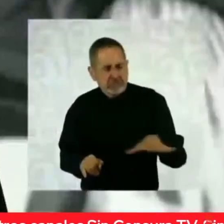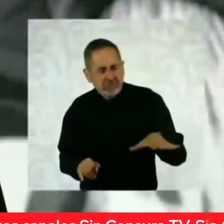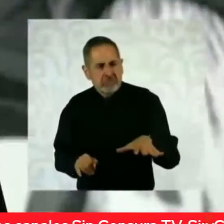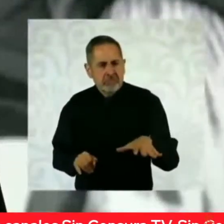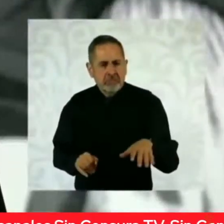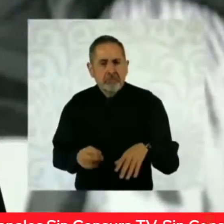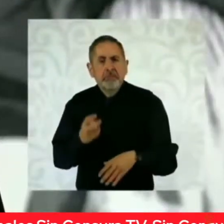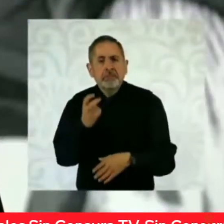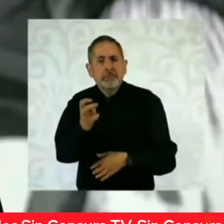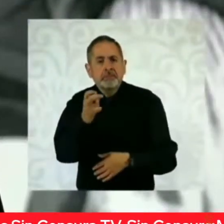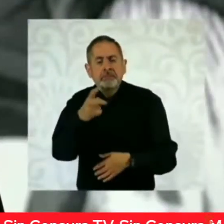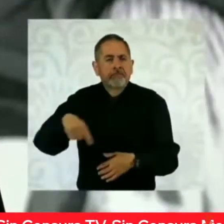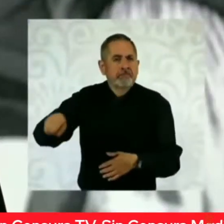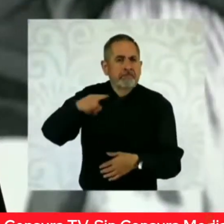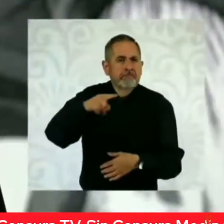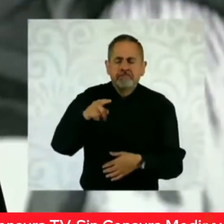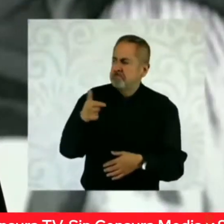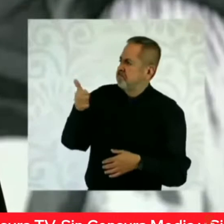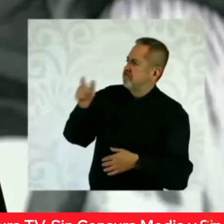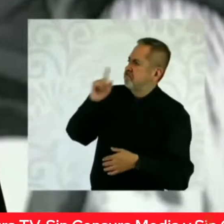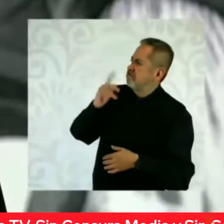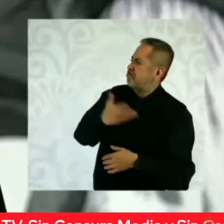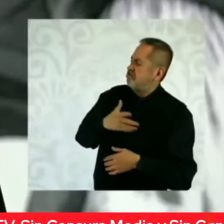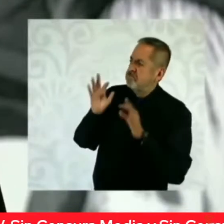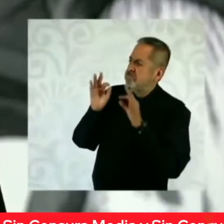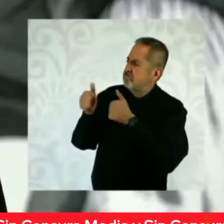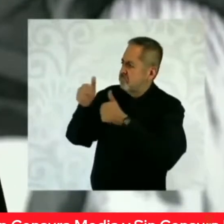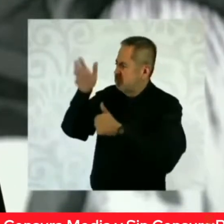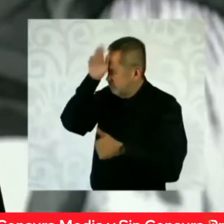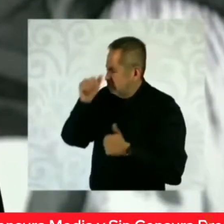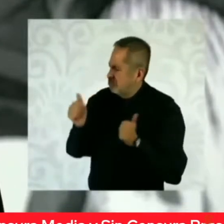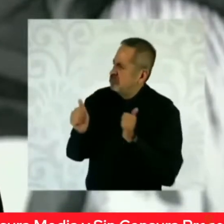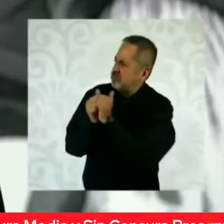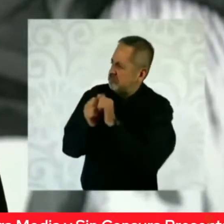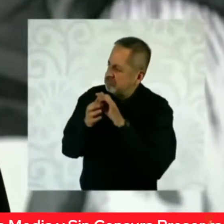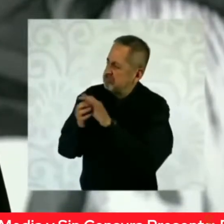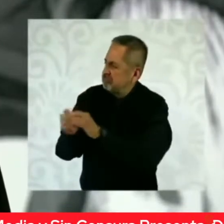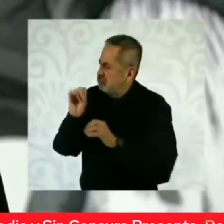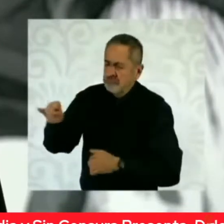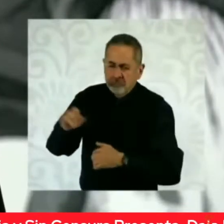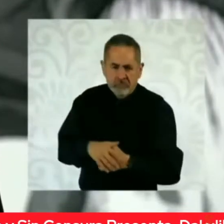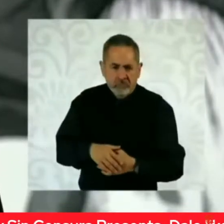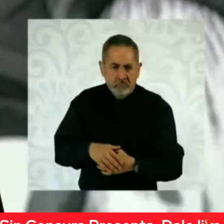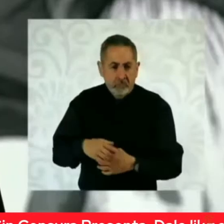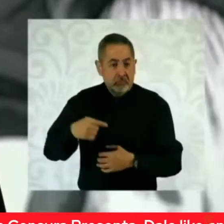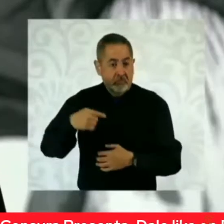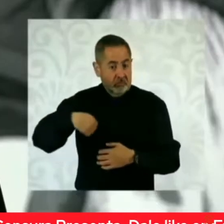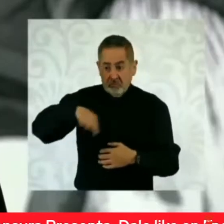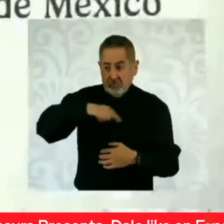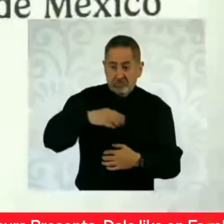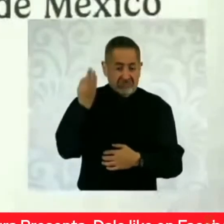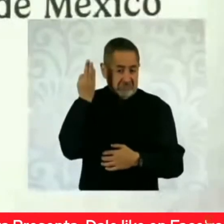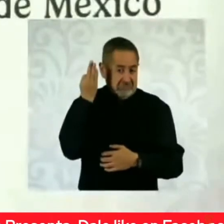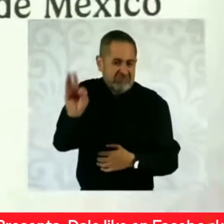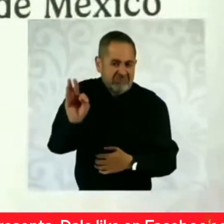de México está con el movimiento de transformación y va a seguir estando mientras no lo